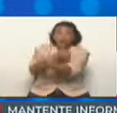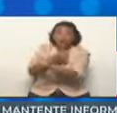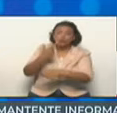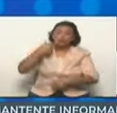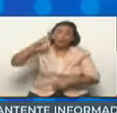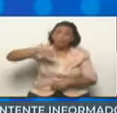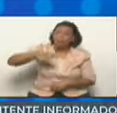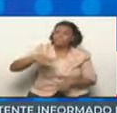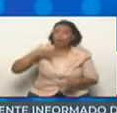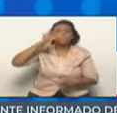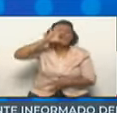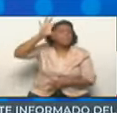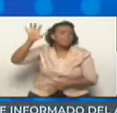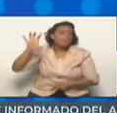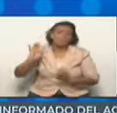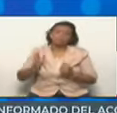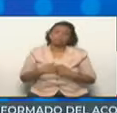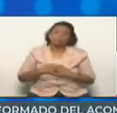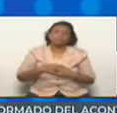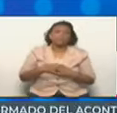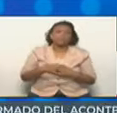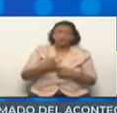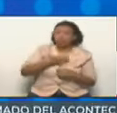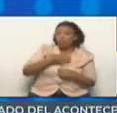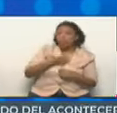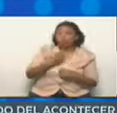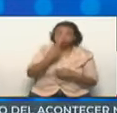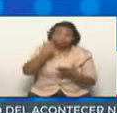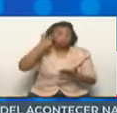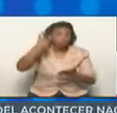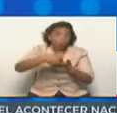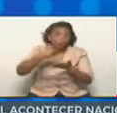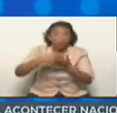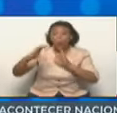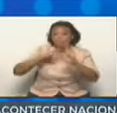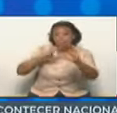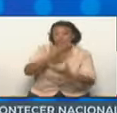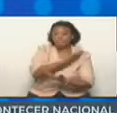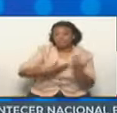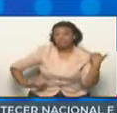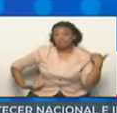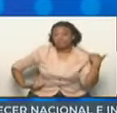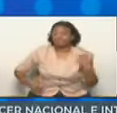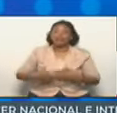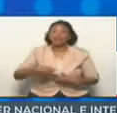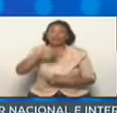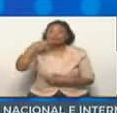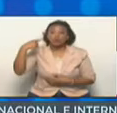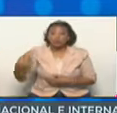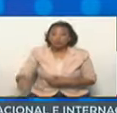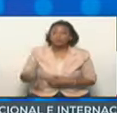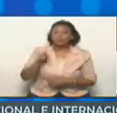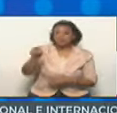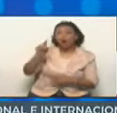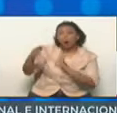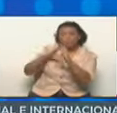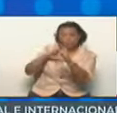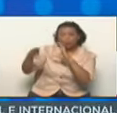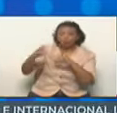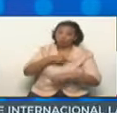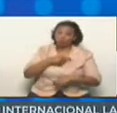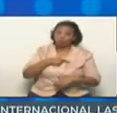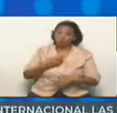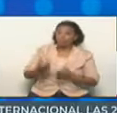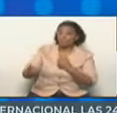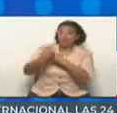vital para cualquier país. Lo comprobé ahorita en mi conversación con el presidente Vladimir Putin. Si a nosotros nos